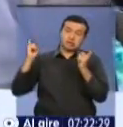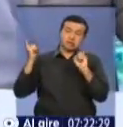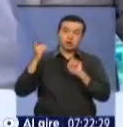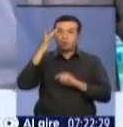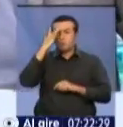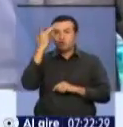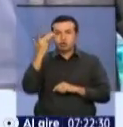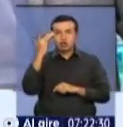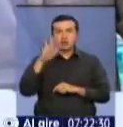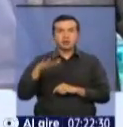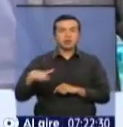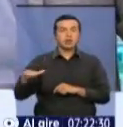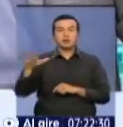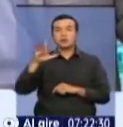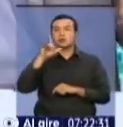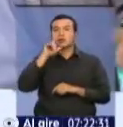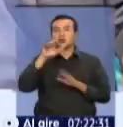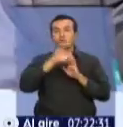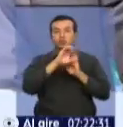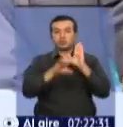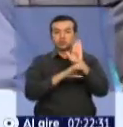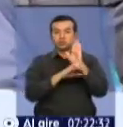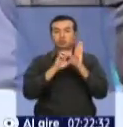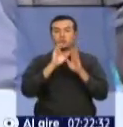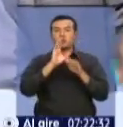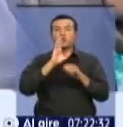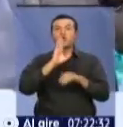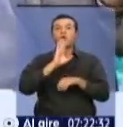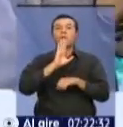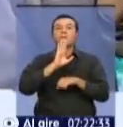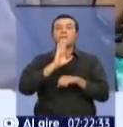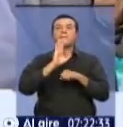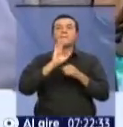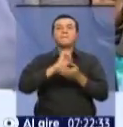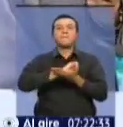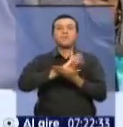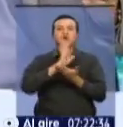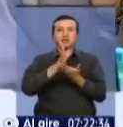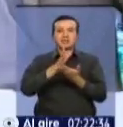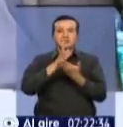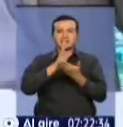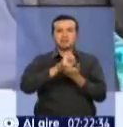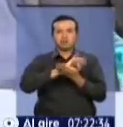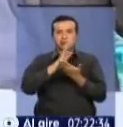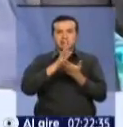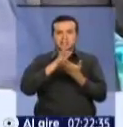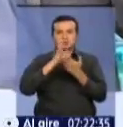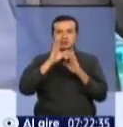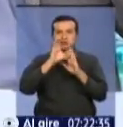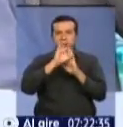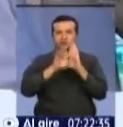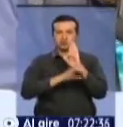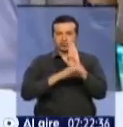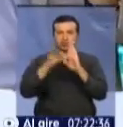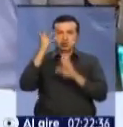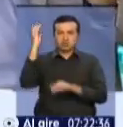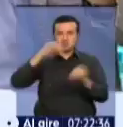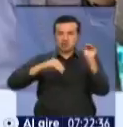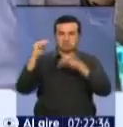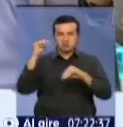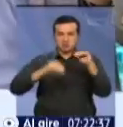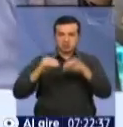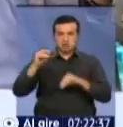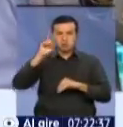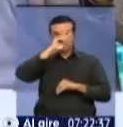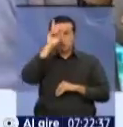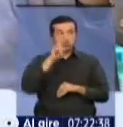señores vascos que hicieron la constitución de Montecristi diseñaron el poder moral que funciona en